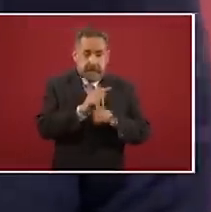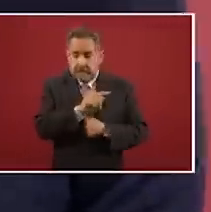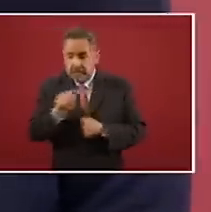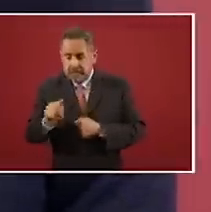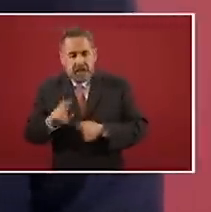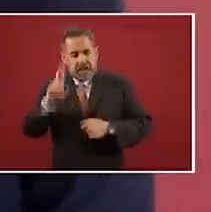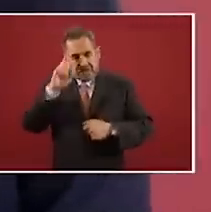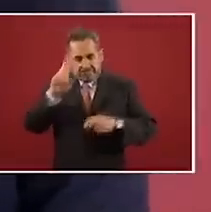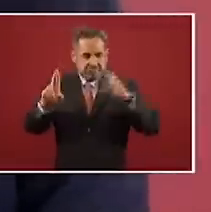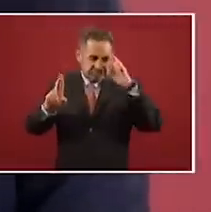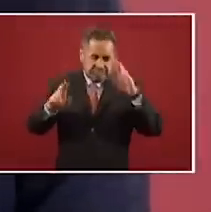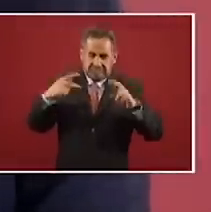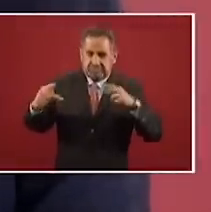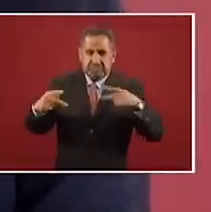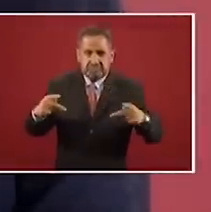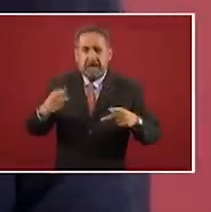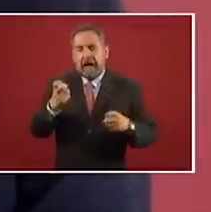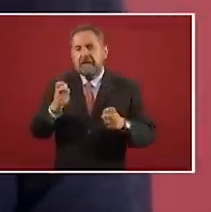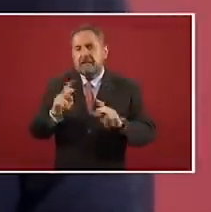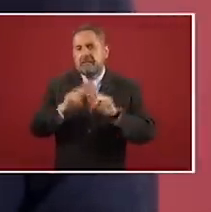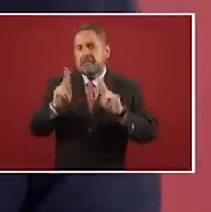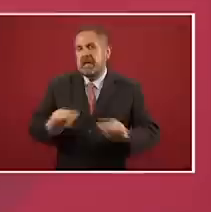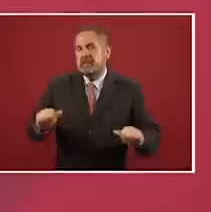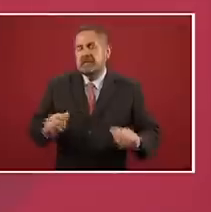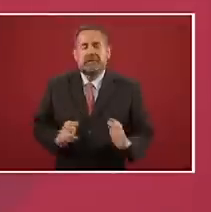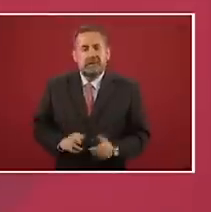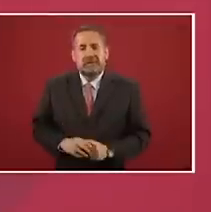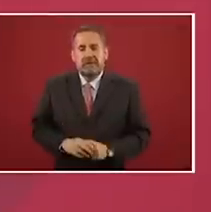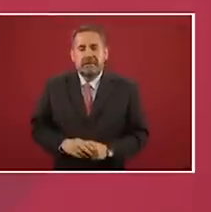derecho ajeno es la paz.